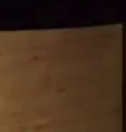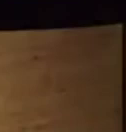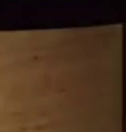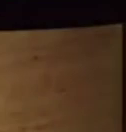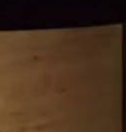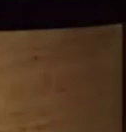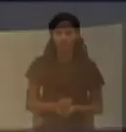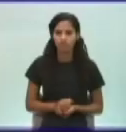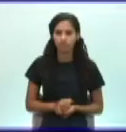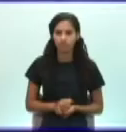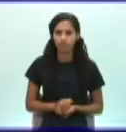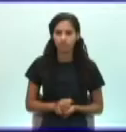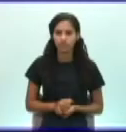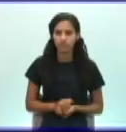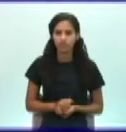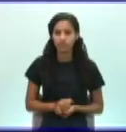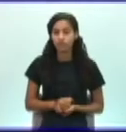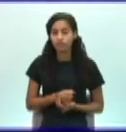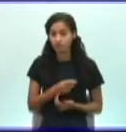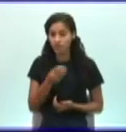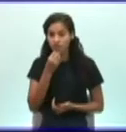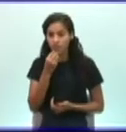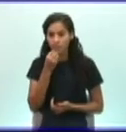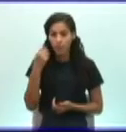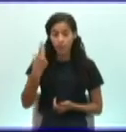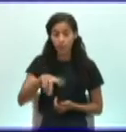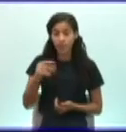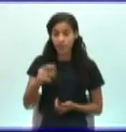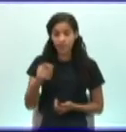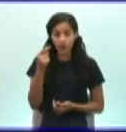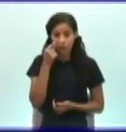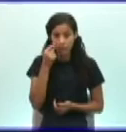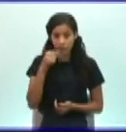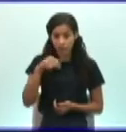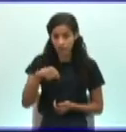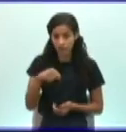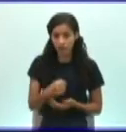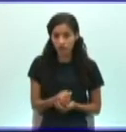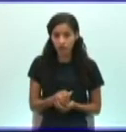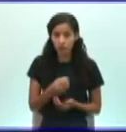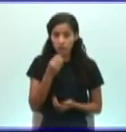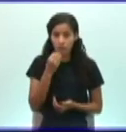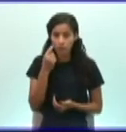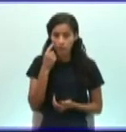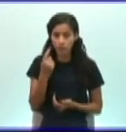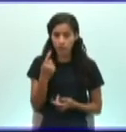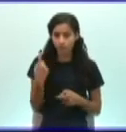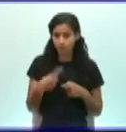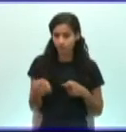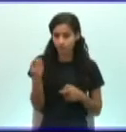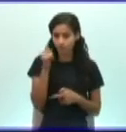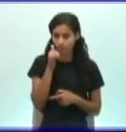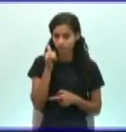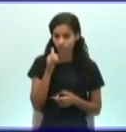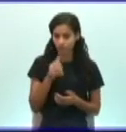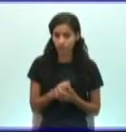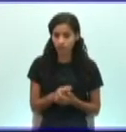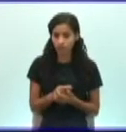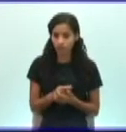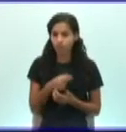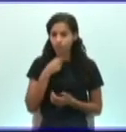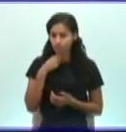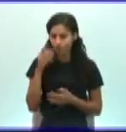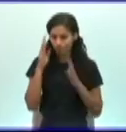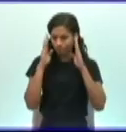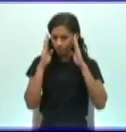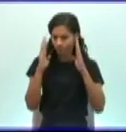Para reafirmar lo que hemos visto hasta ahora, los invito a que disfruten de un audiovisual. No se lo